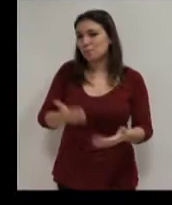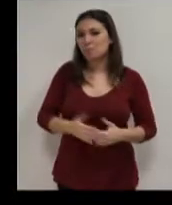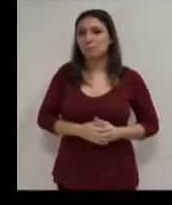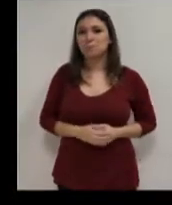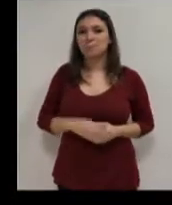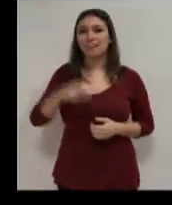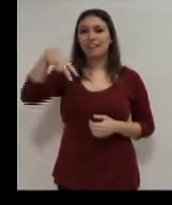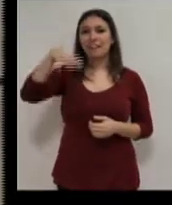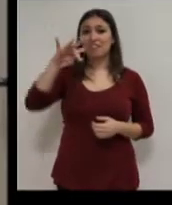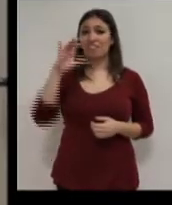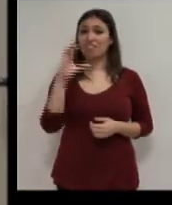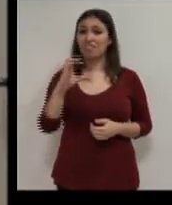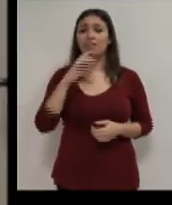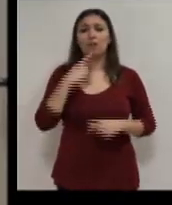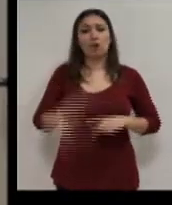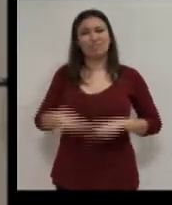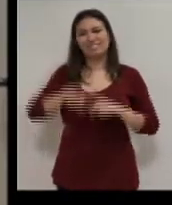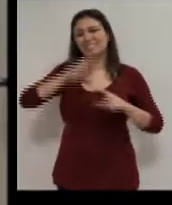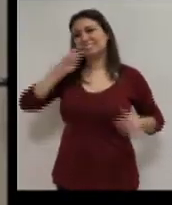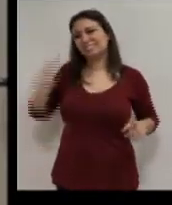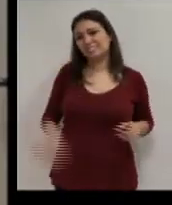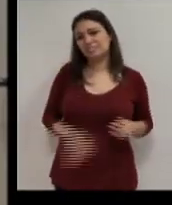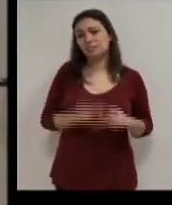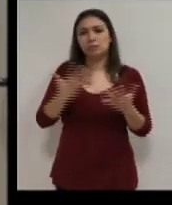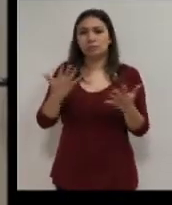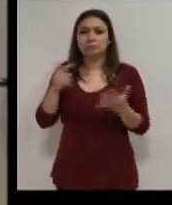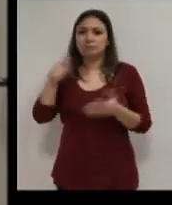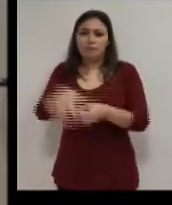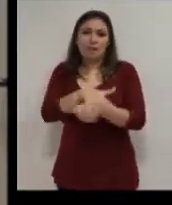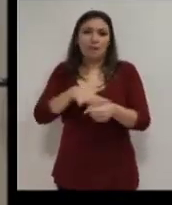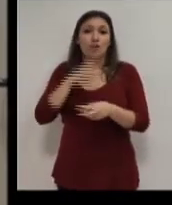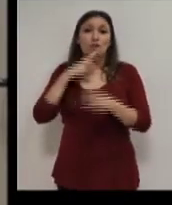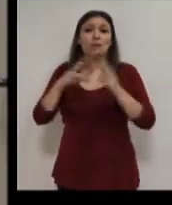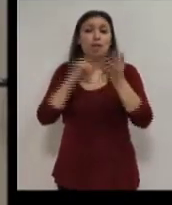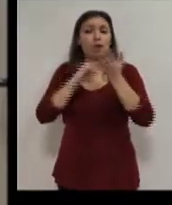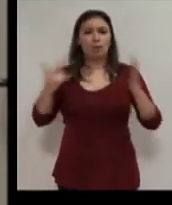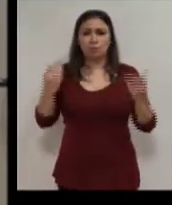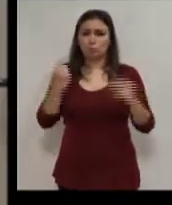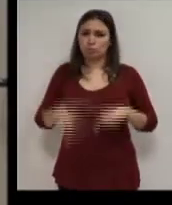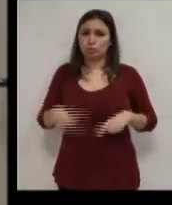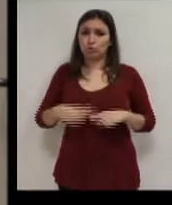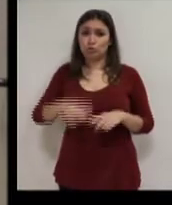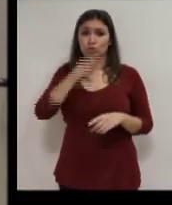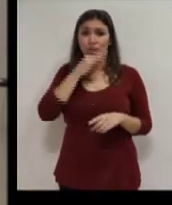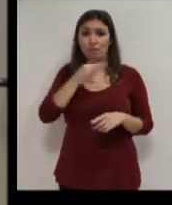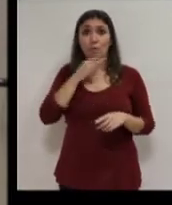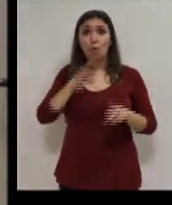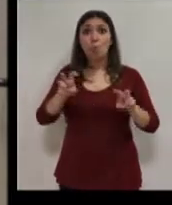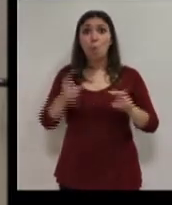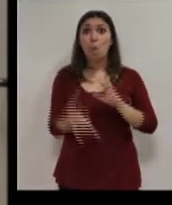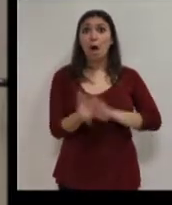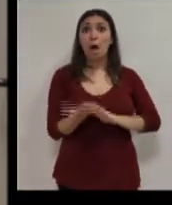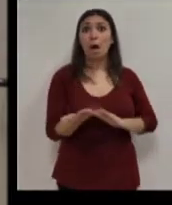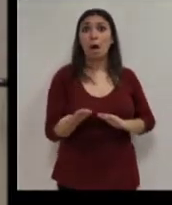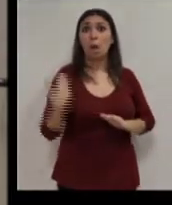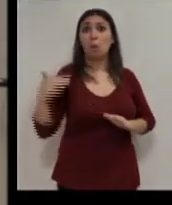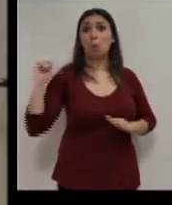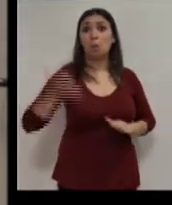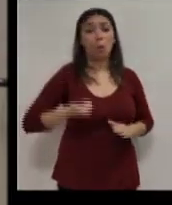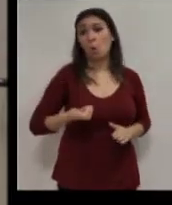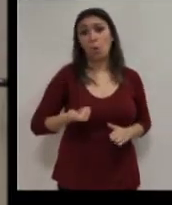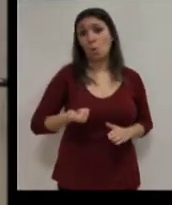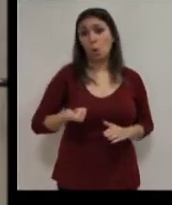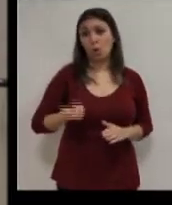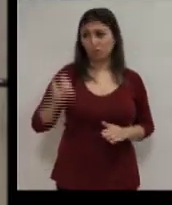otras tecnologías como puede ser las NFC y otras. Yo creo que tenemos un amplísimo campo en esto que llamamos las nuevas tecnologías, que en algunos casos no son